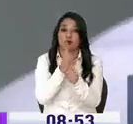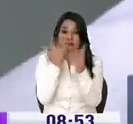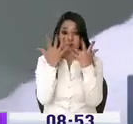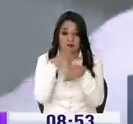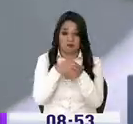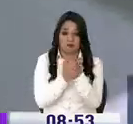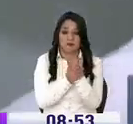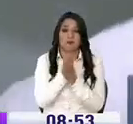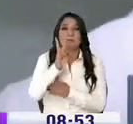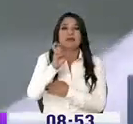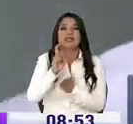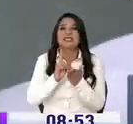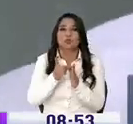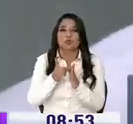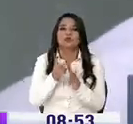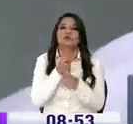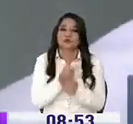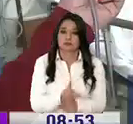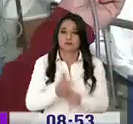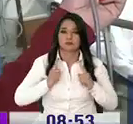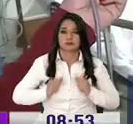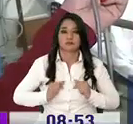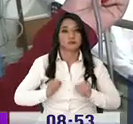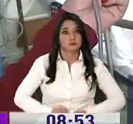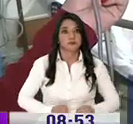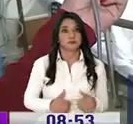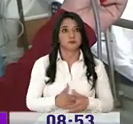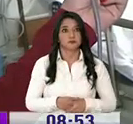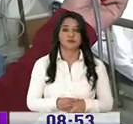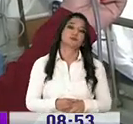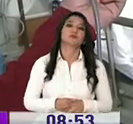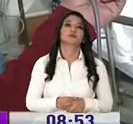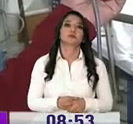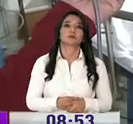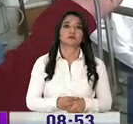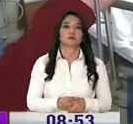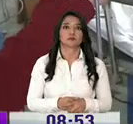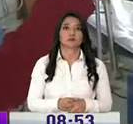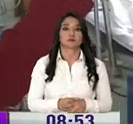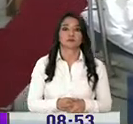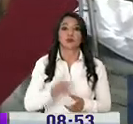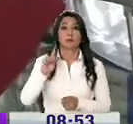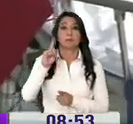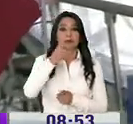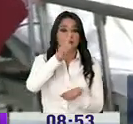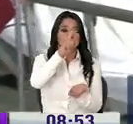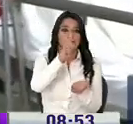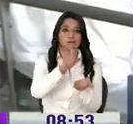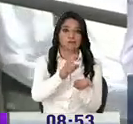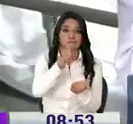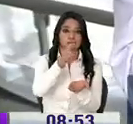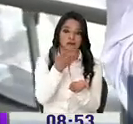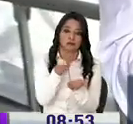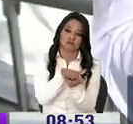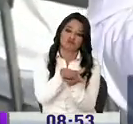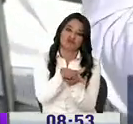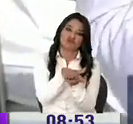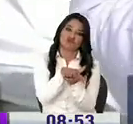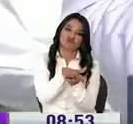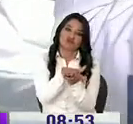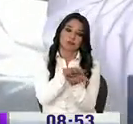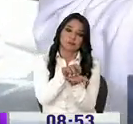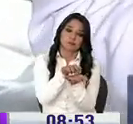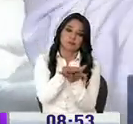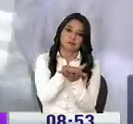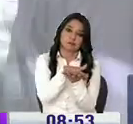en 20 segundos cuida nuestra salud. De tal manera que en las palmas de las manos hace un frotis hasta obtener